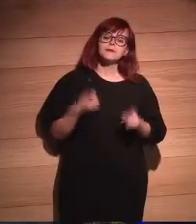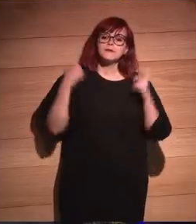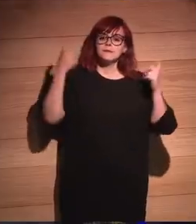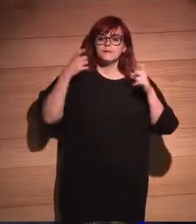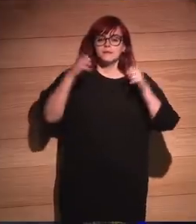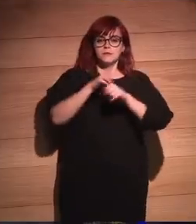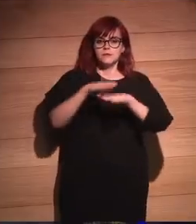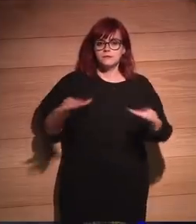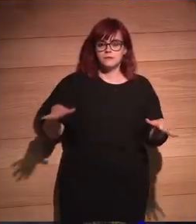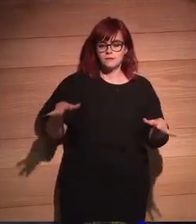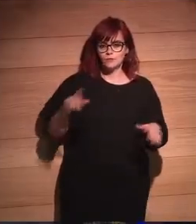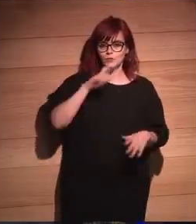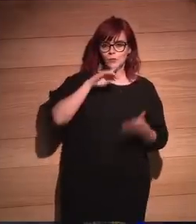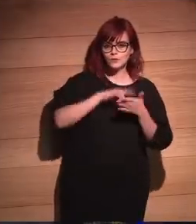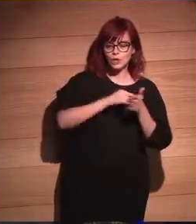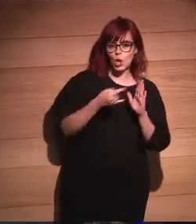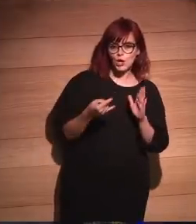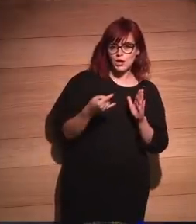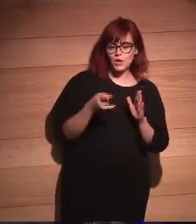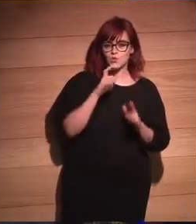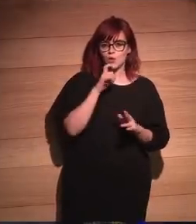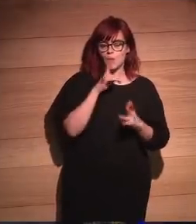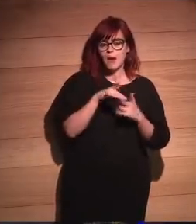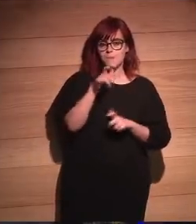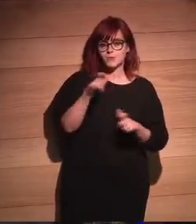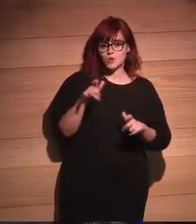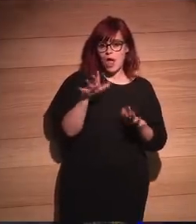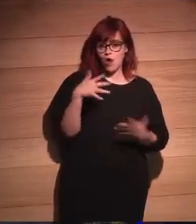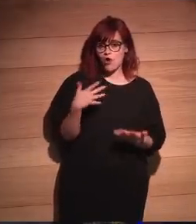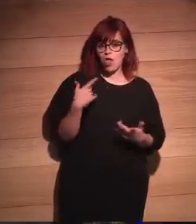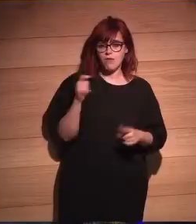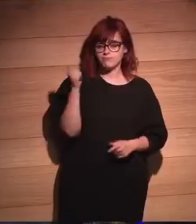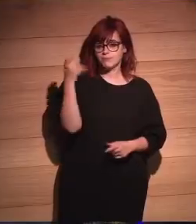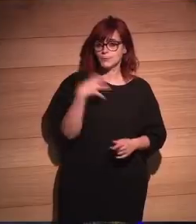acceso a la tecnología a esa gente que ahora mismo está